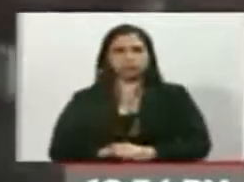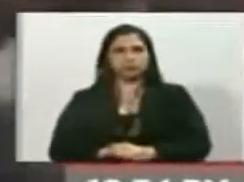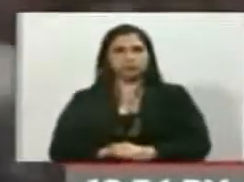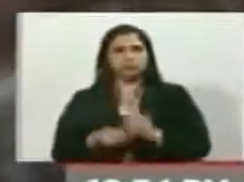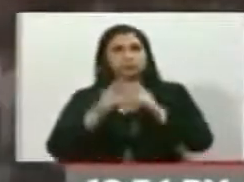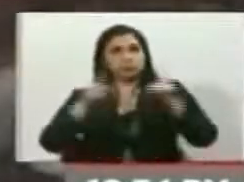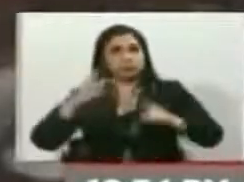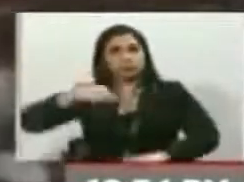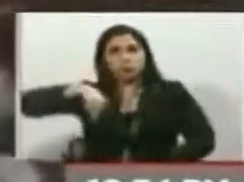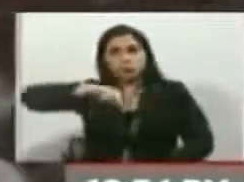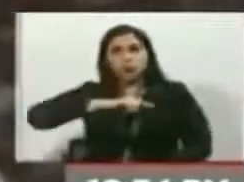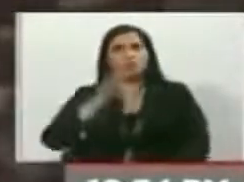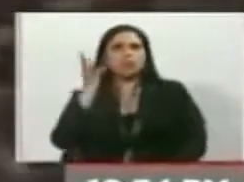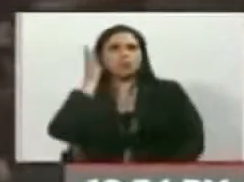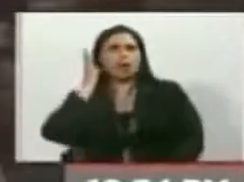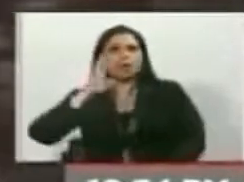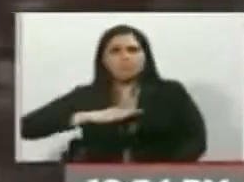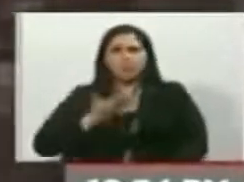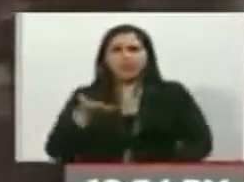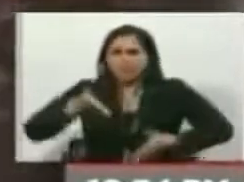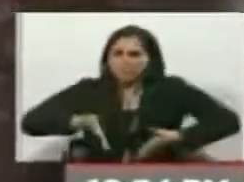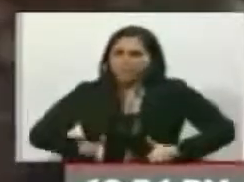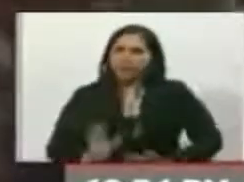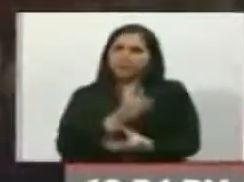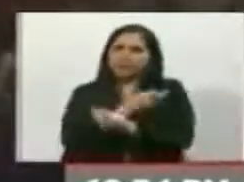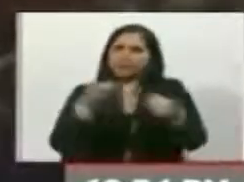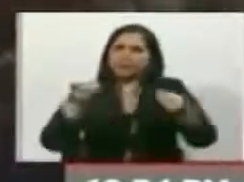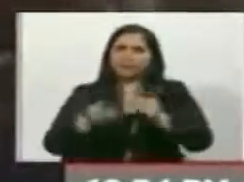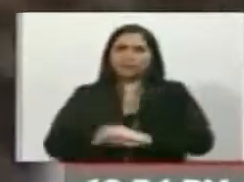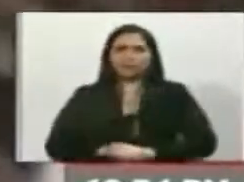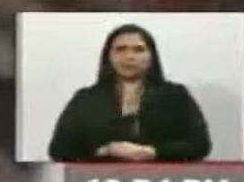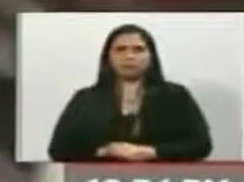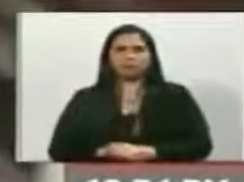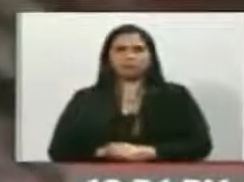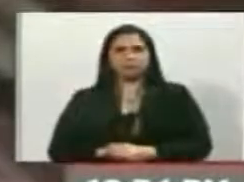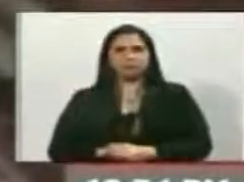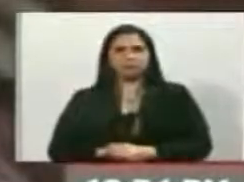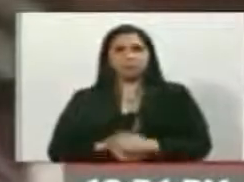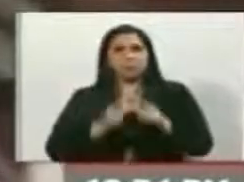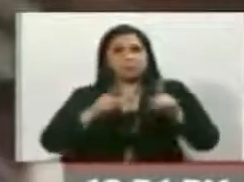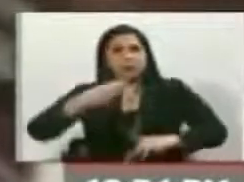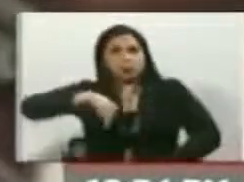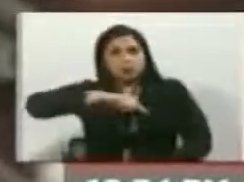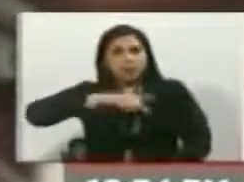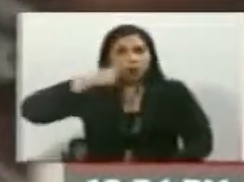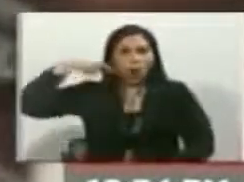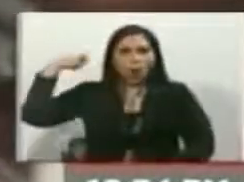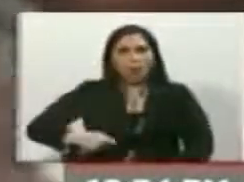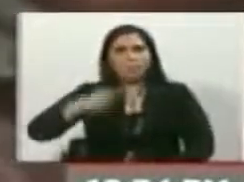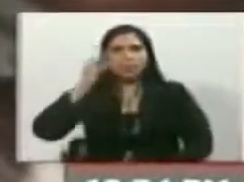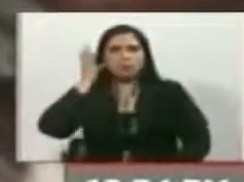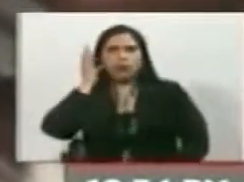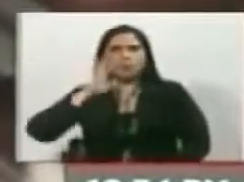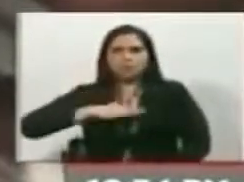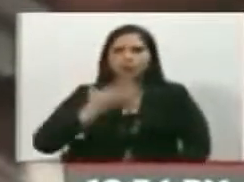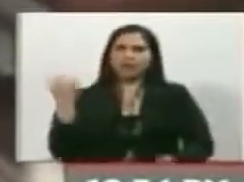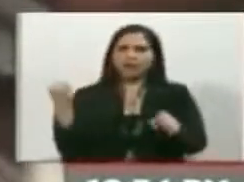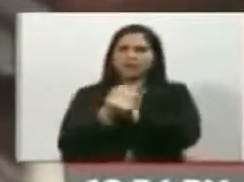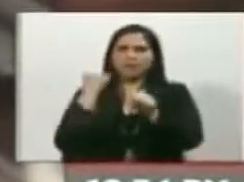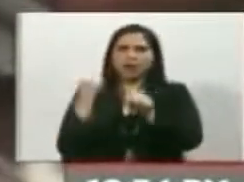Para que nuestras mujeres puedan parir dignamente. Para que nuestros hombres y mujeres puedan